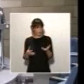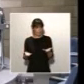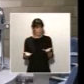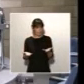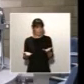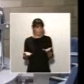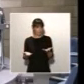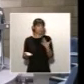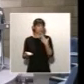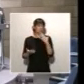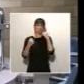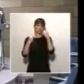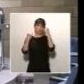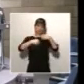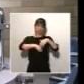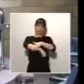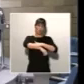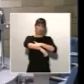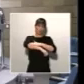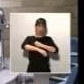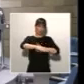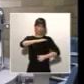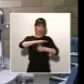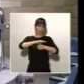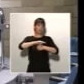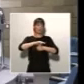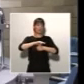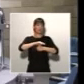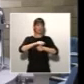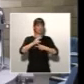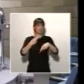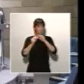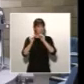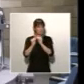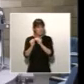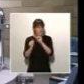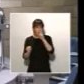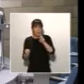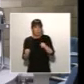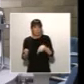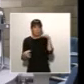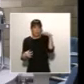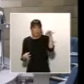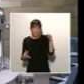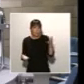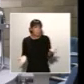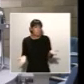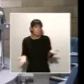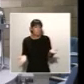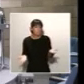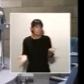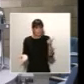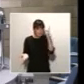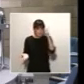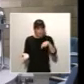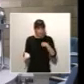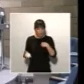competente es el Gobierno que haga esto la Generalitat, ¿tienen validez o no estos papeles? ¿Tienen constancia de estos papeles?